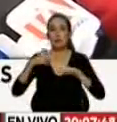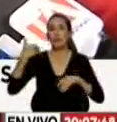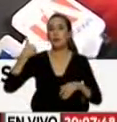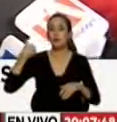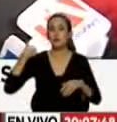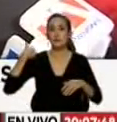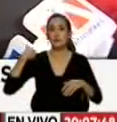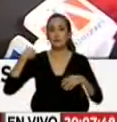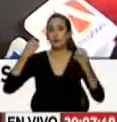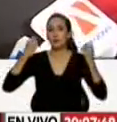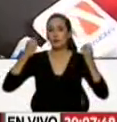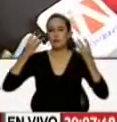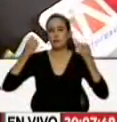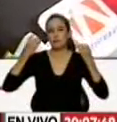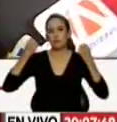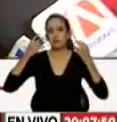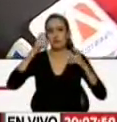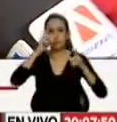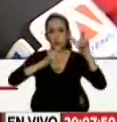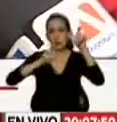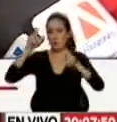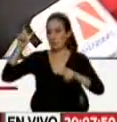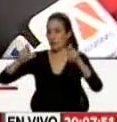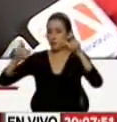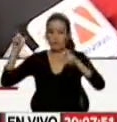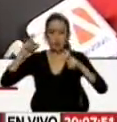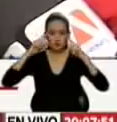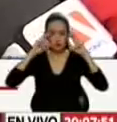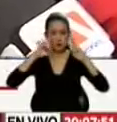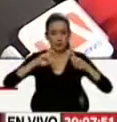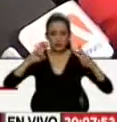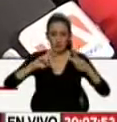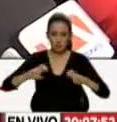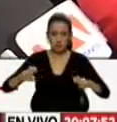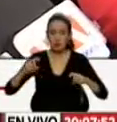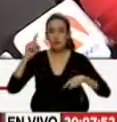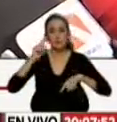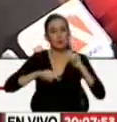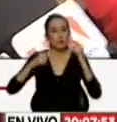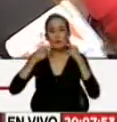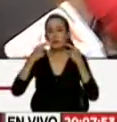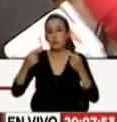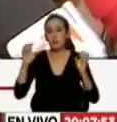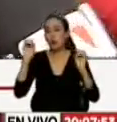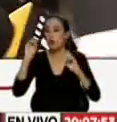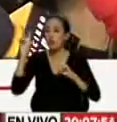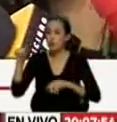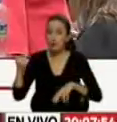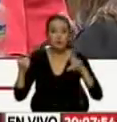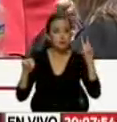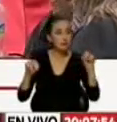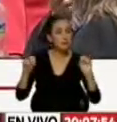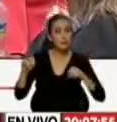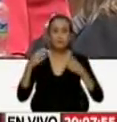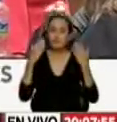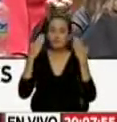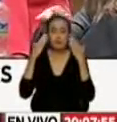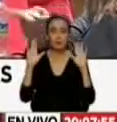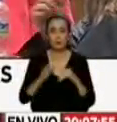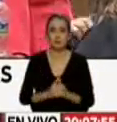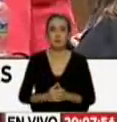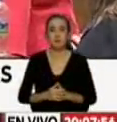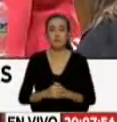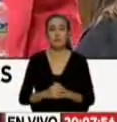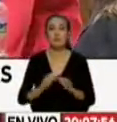un universo de personas que están siendo analizadas. No les puedo informar qué personas sí o qué personas no. Lo cierto es que esto en la Asamblea